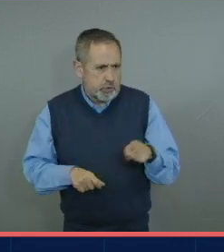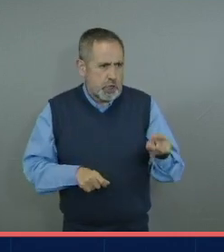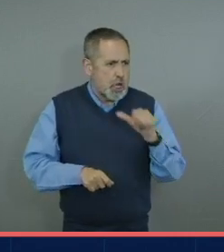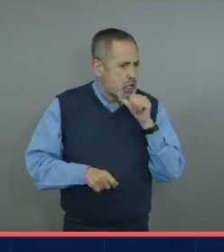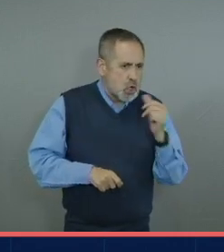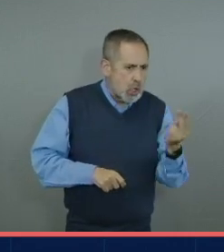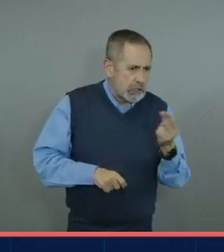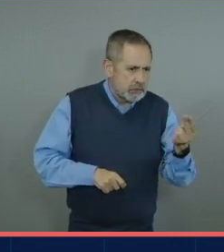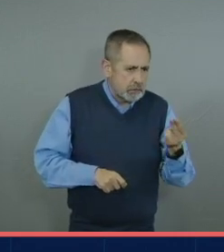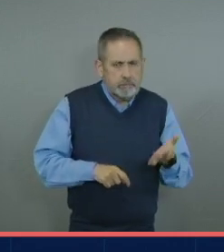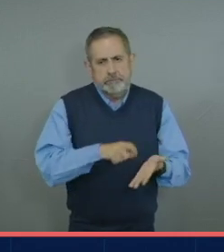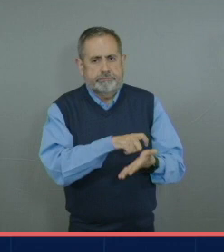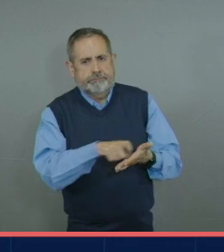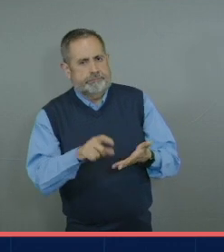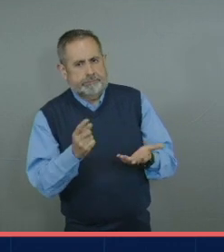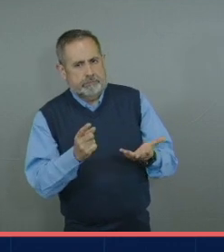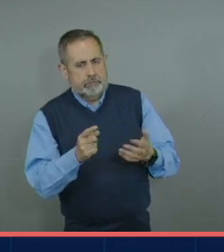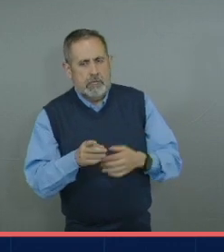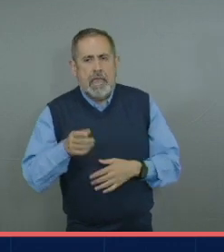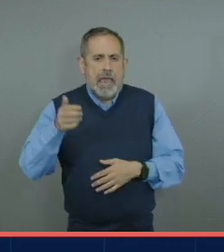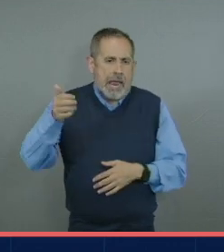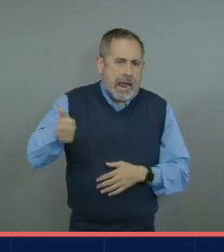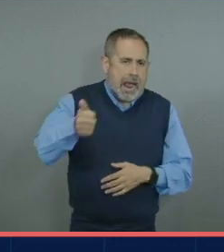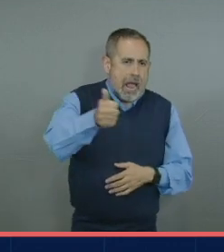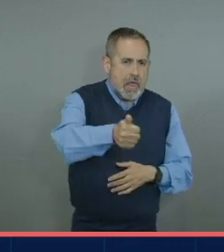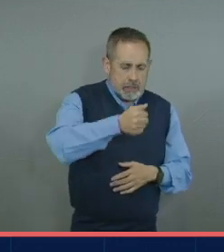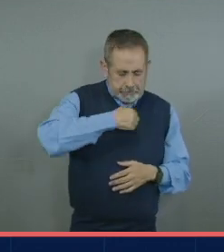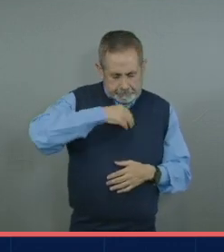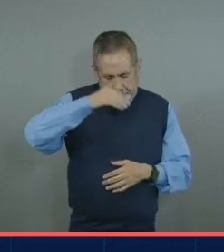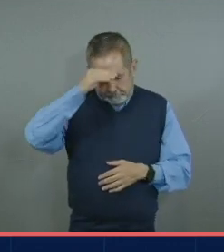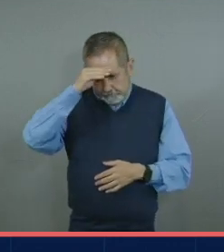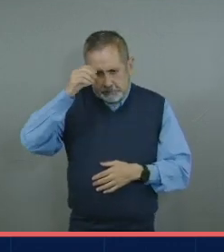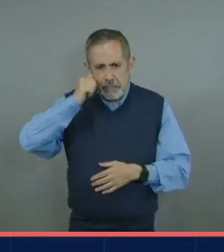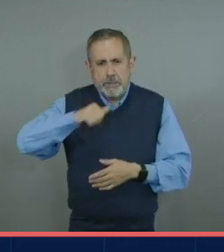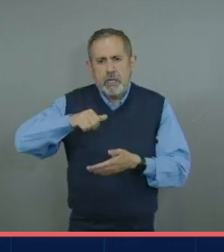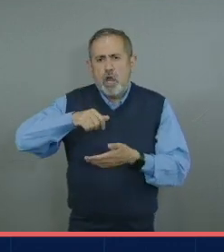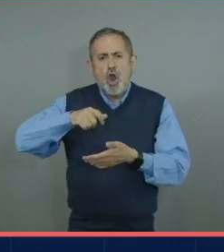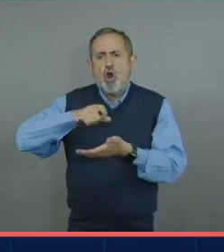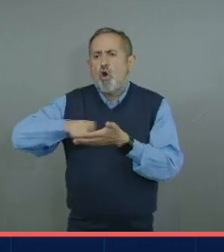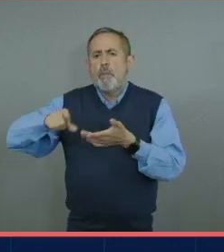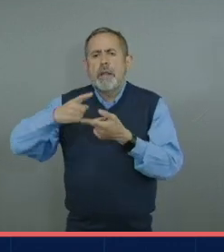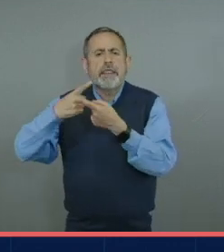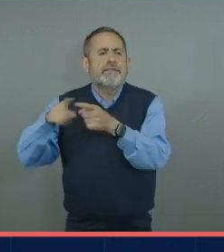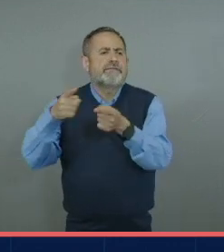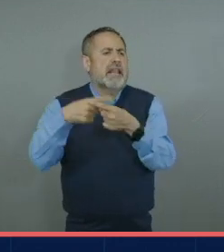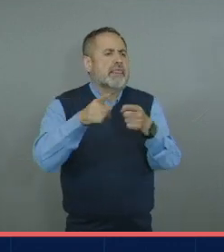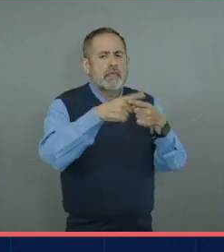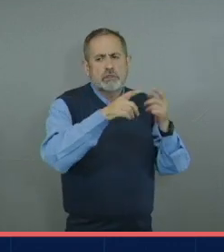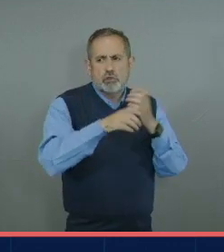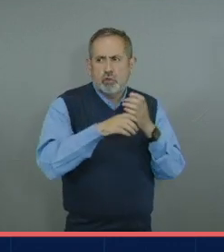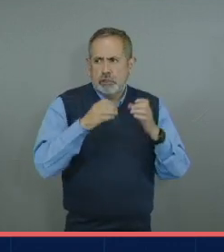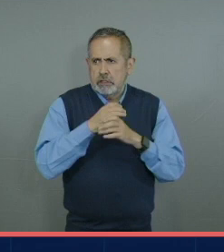reflexión. Cada uno de nosotros consumimos cosas diferentes. Pero ojo,